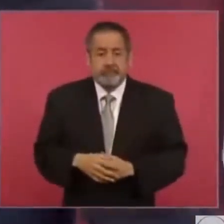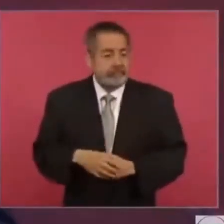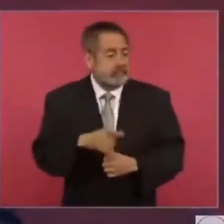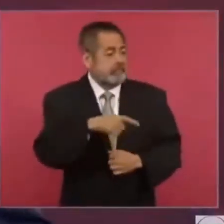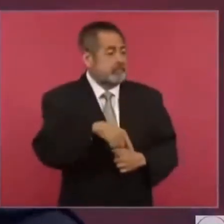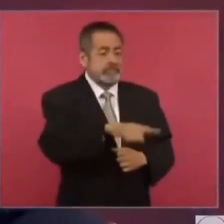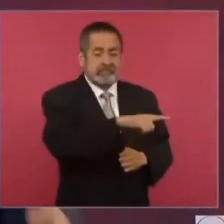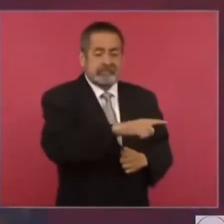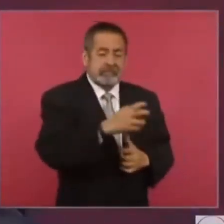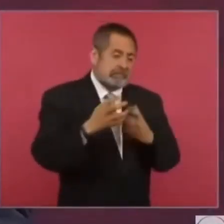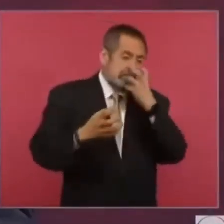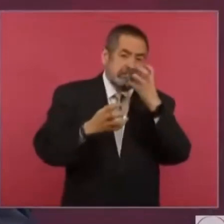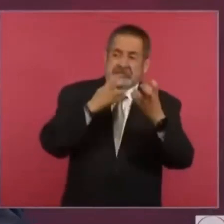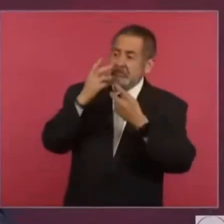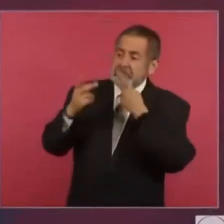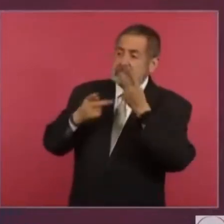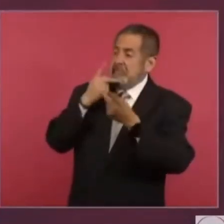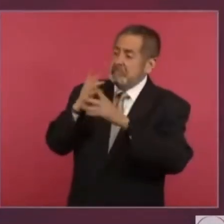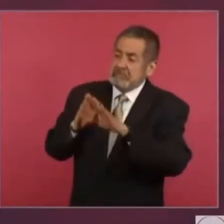griten en